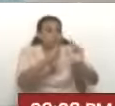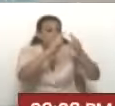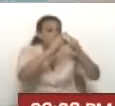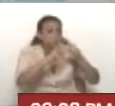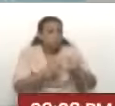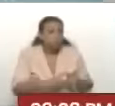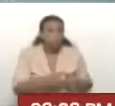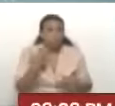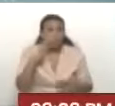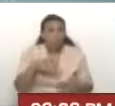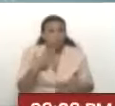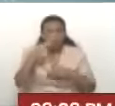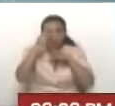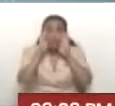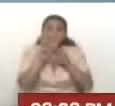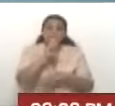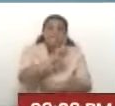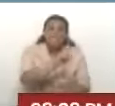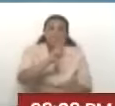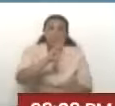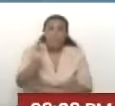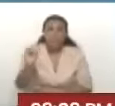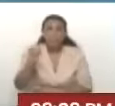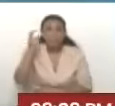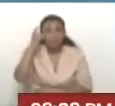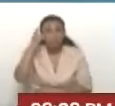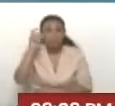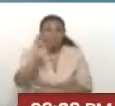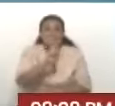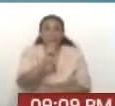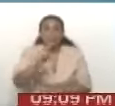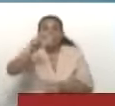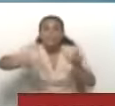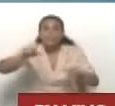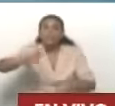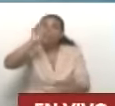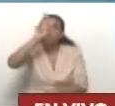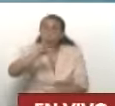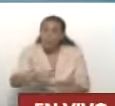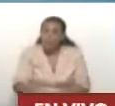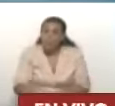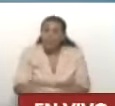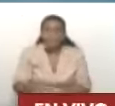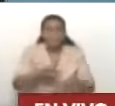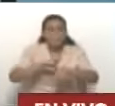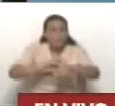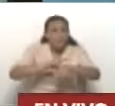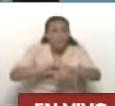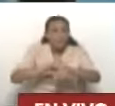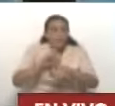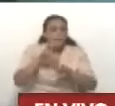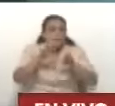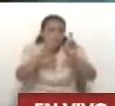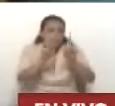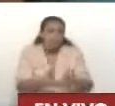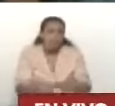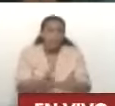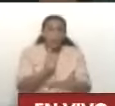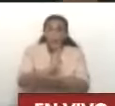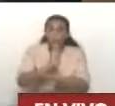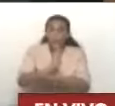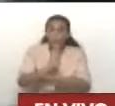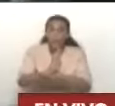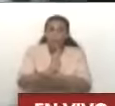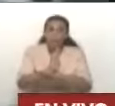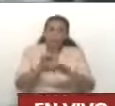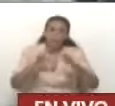atender 120 personas día en los diferentes servicios como pediatría, medicina general, cuidados intermedios, que es el área que